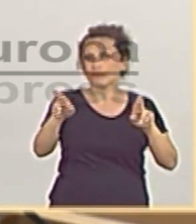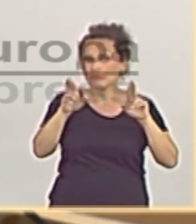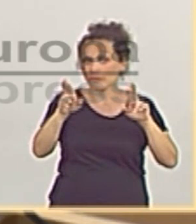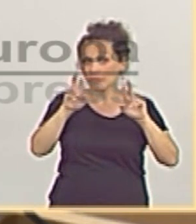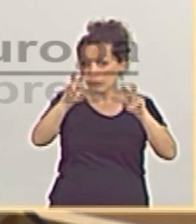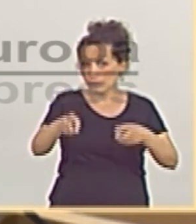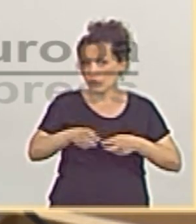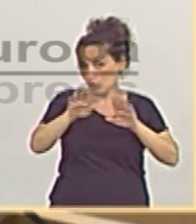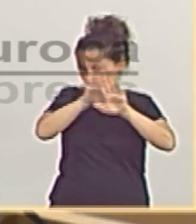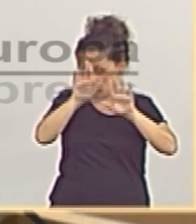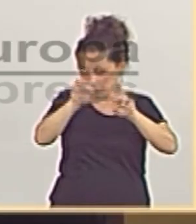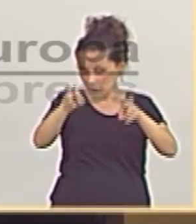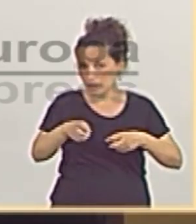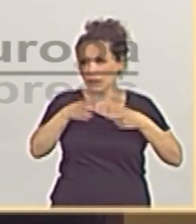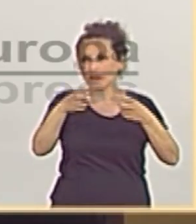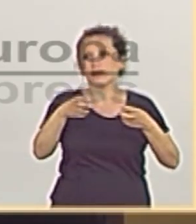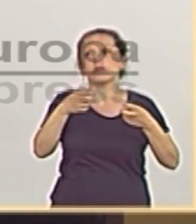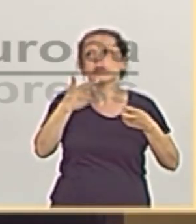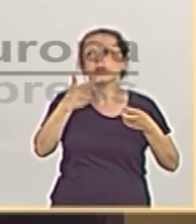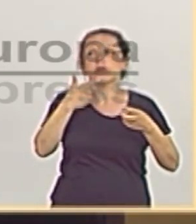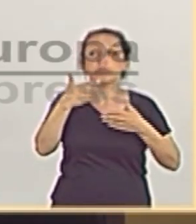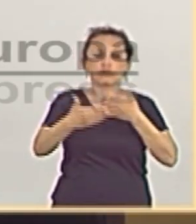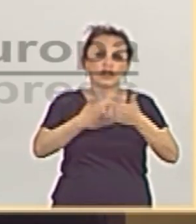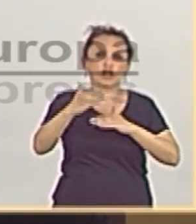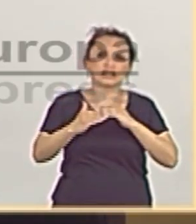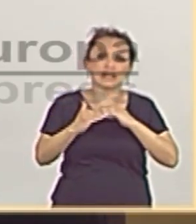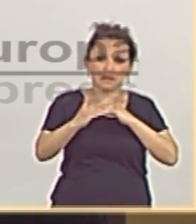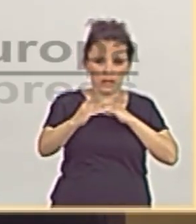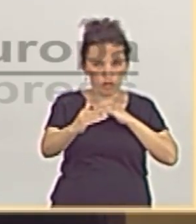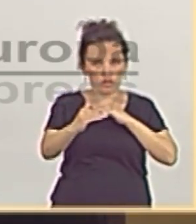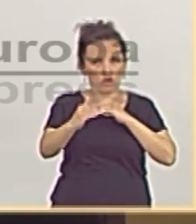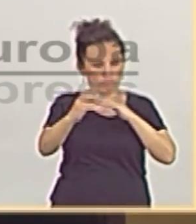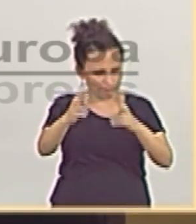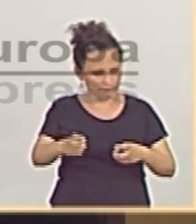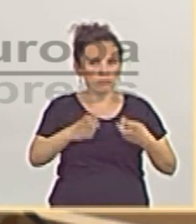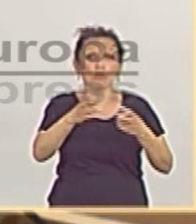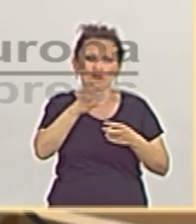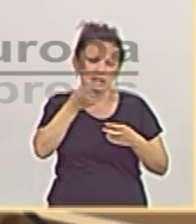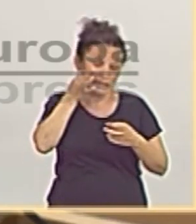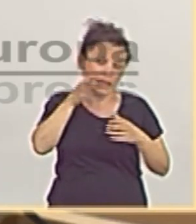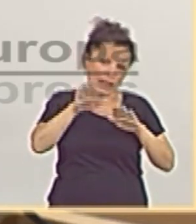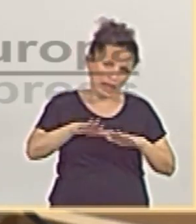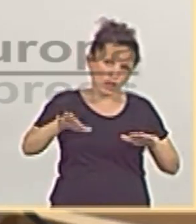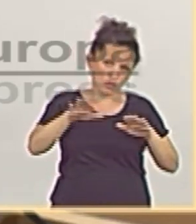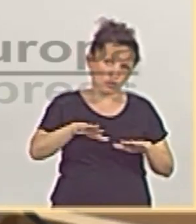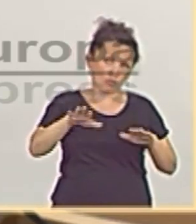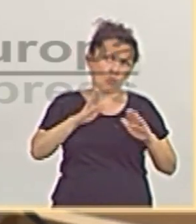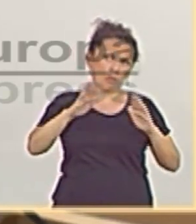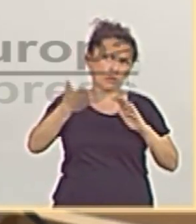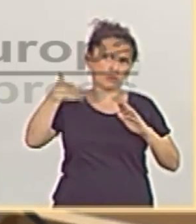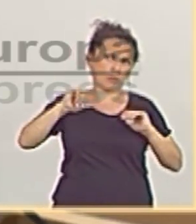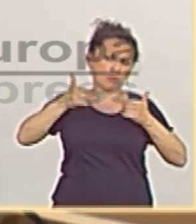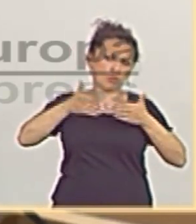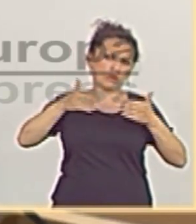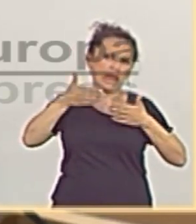ampliación dos procesos de estabilización que han ido bastante máis lento do que previsto no momento que se establecieron.